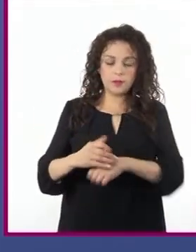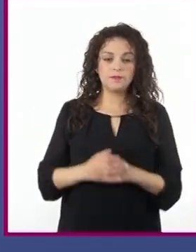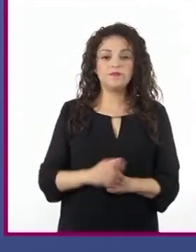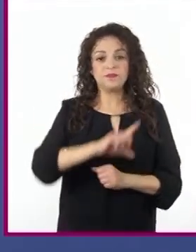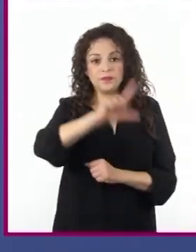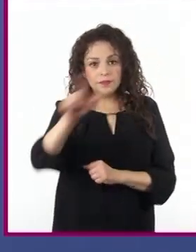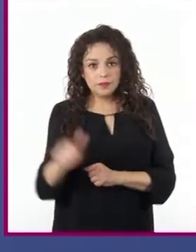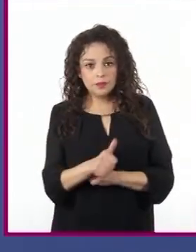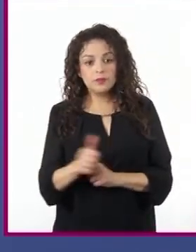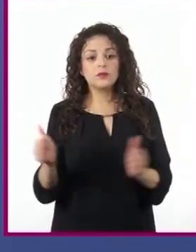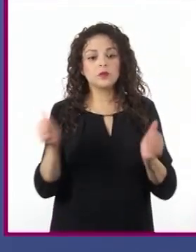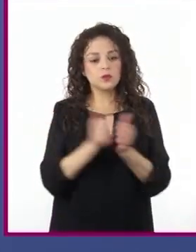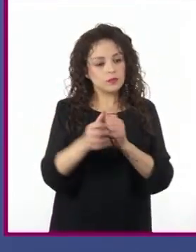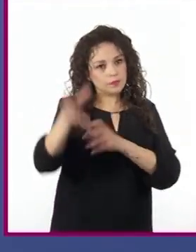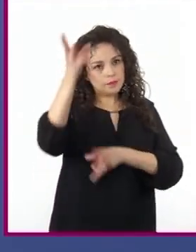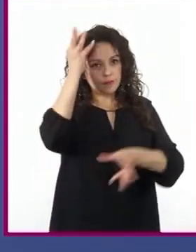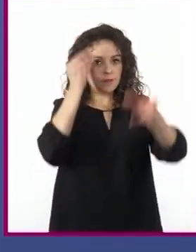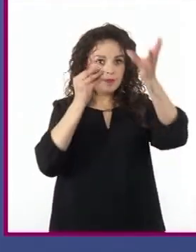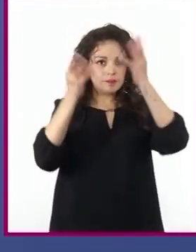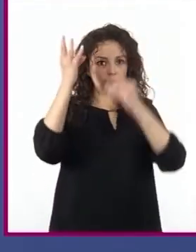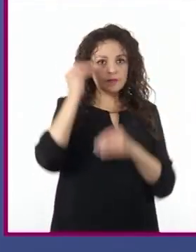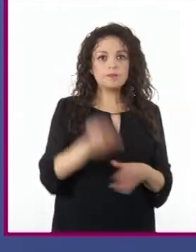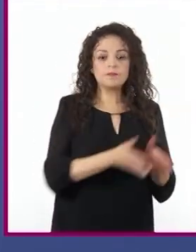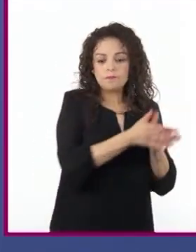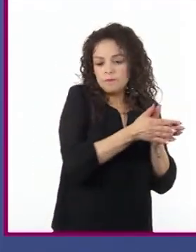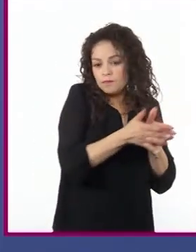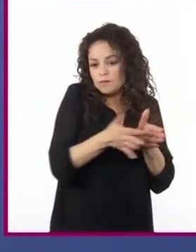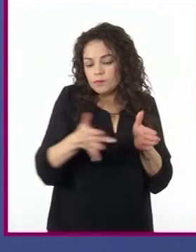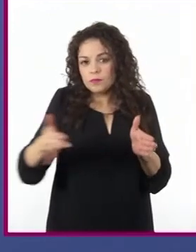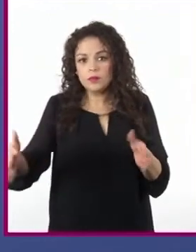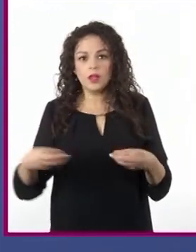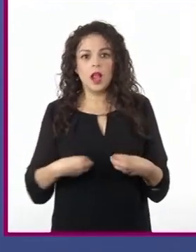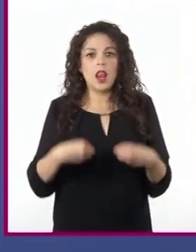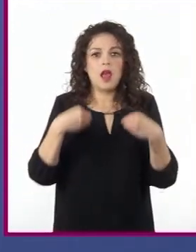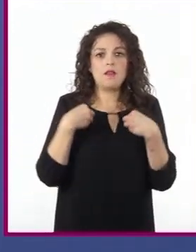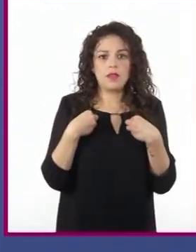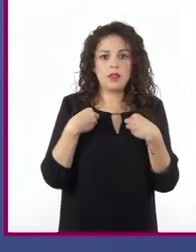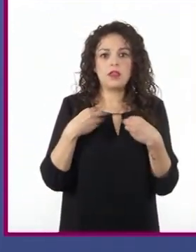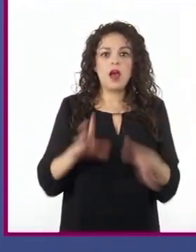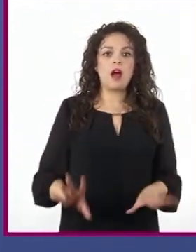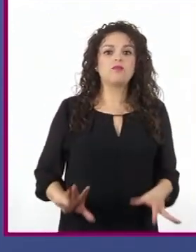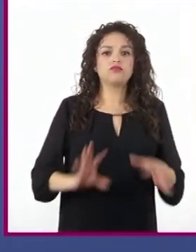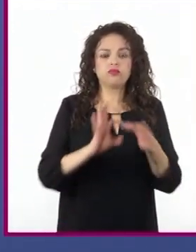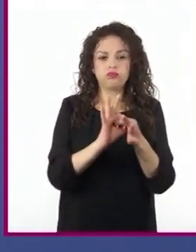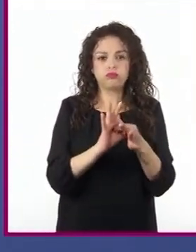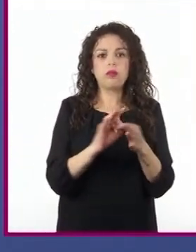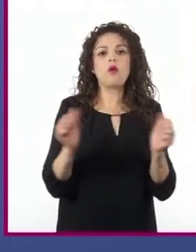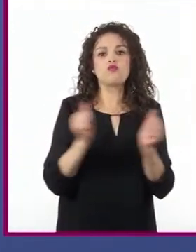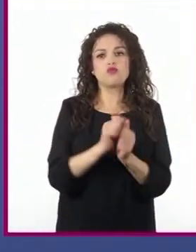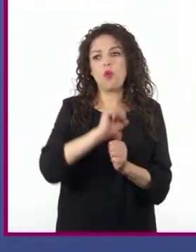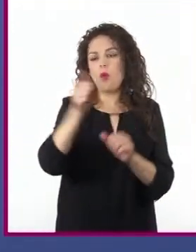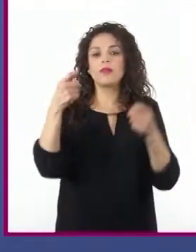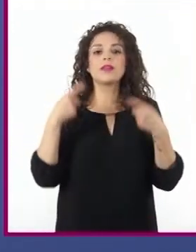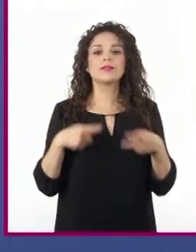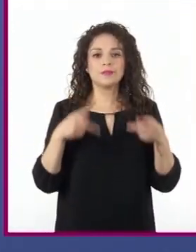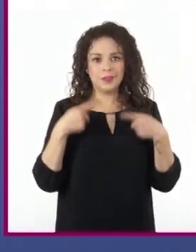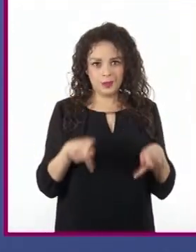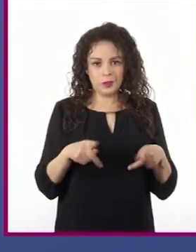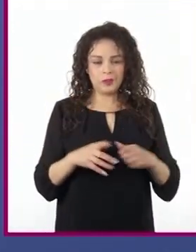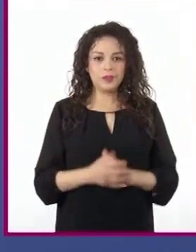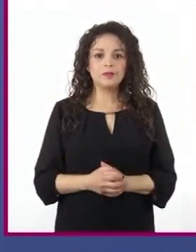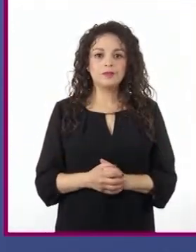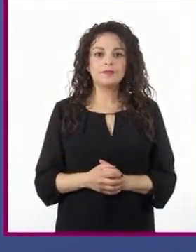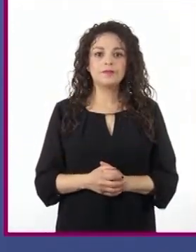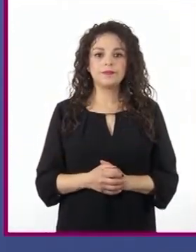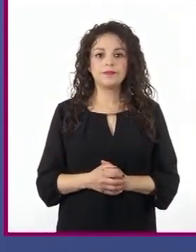los conocimientos que vamos adquiriendo a lo largo de nuestra vida y las relaciones con otros seres humanos. Conforme